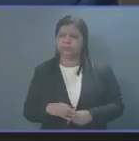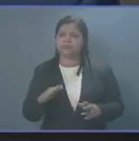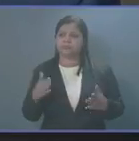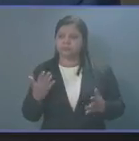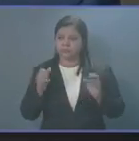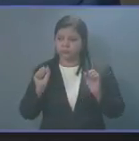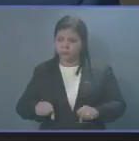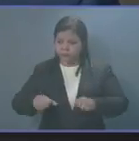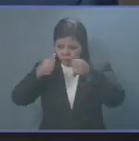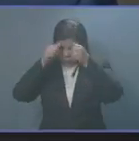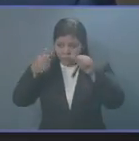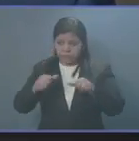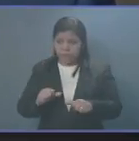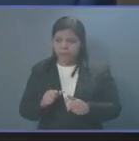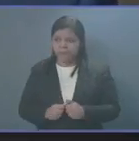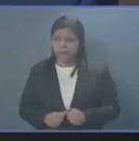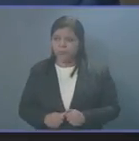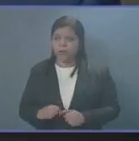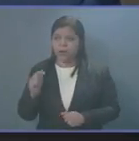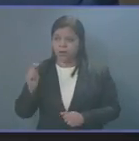poder aprobar